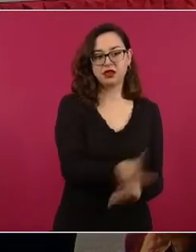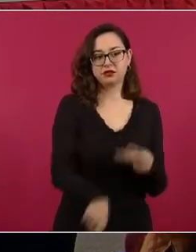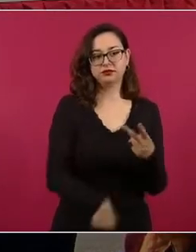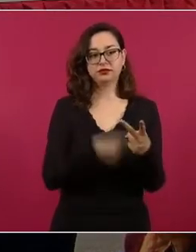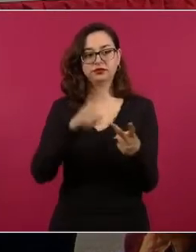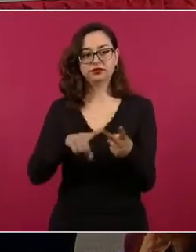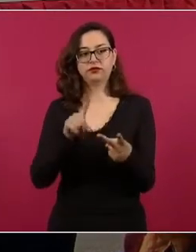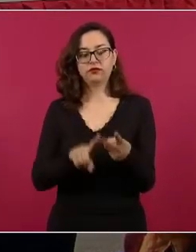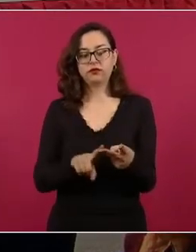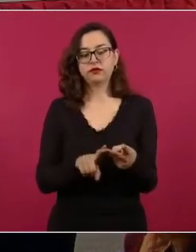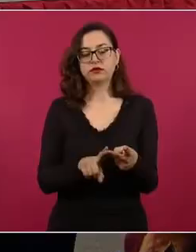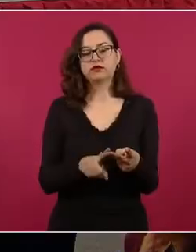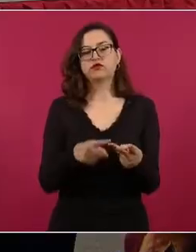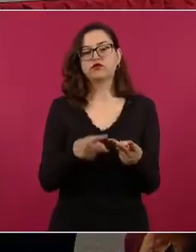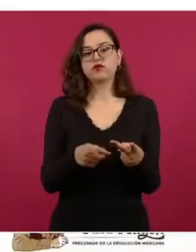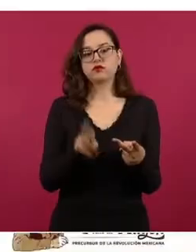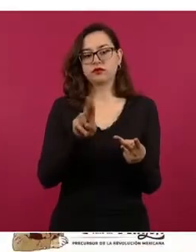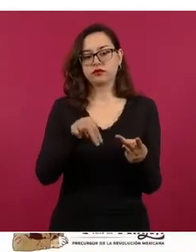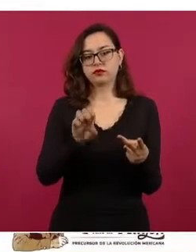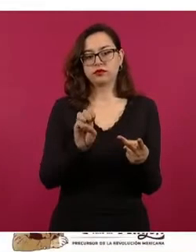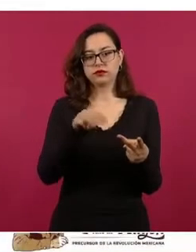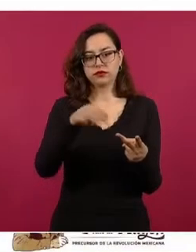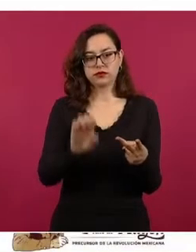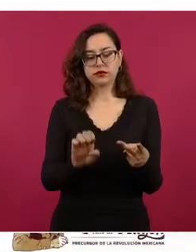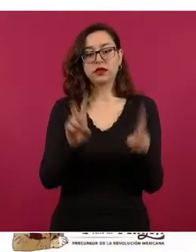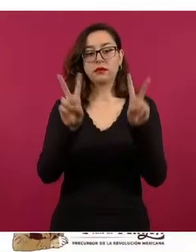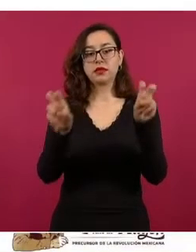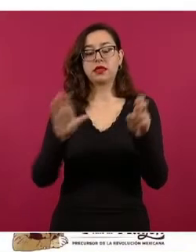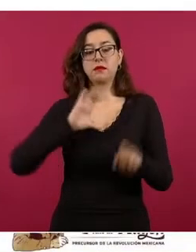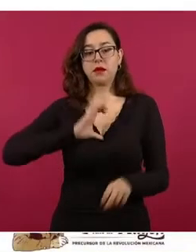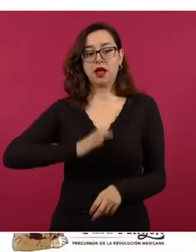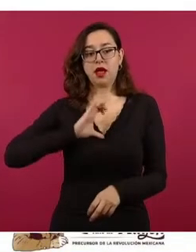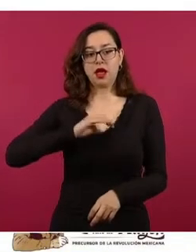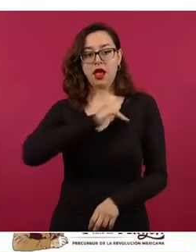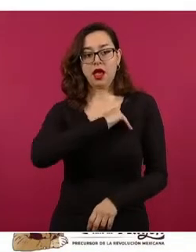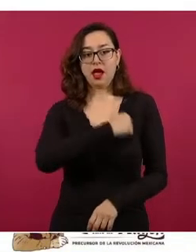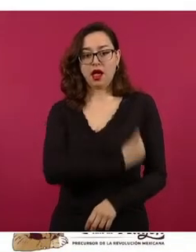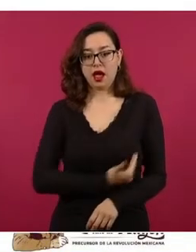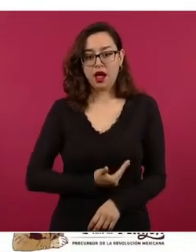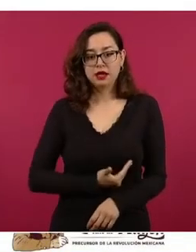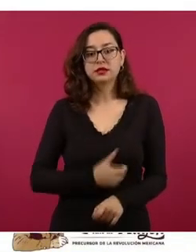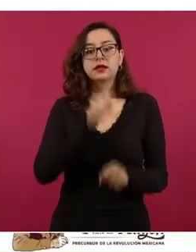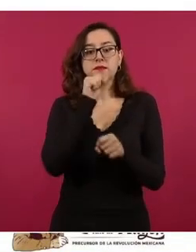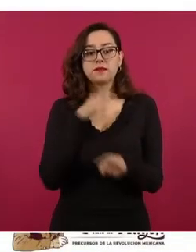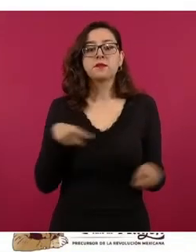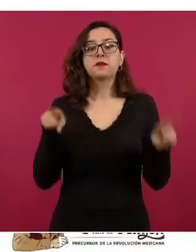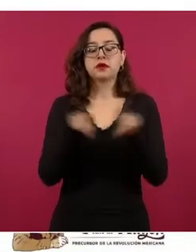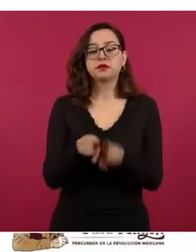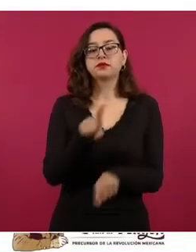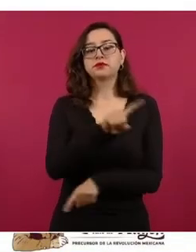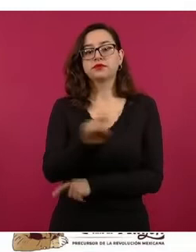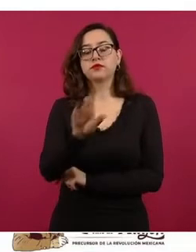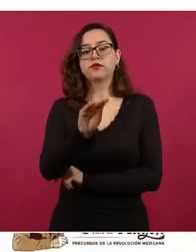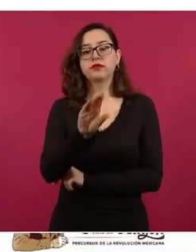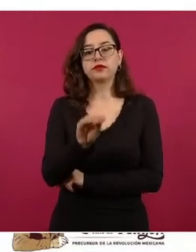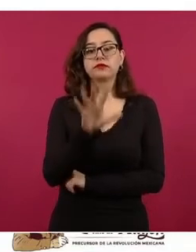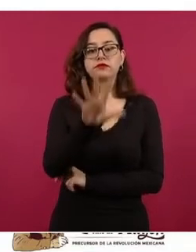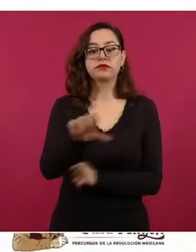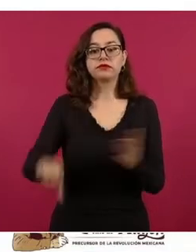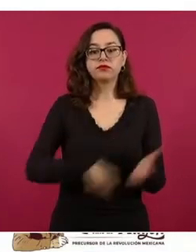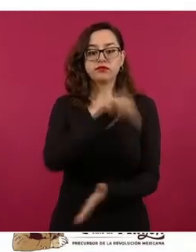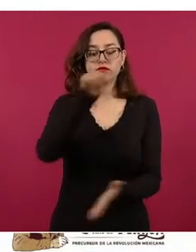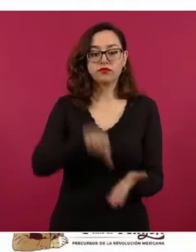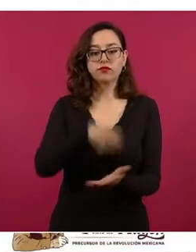es la UNEM de diagnóstico y detección de cáncer de mama, y 195 centros de salud. También ahí en Tlaxcala la cobertura de